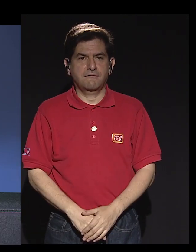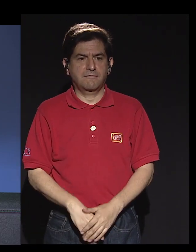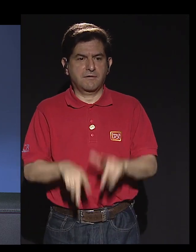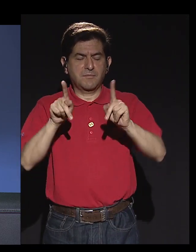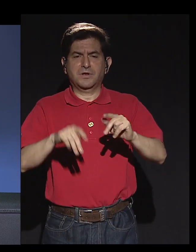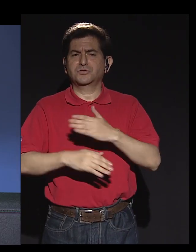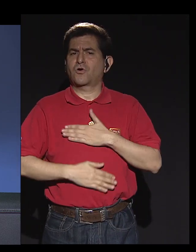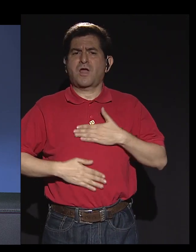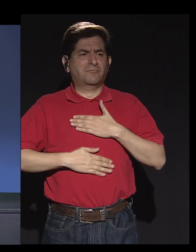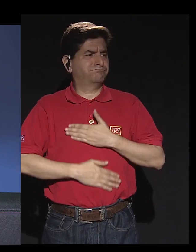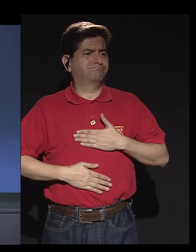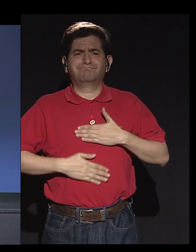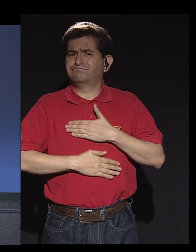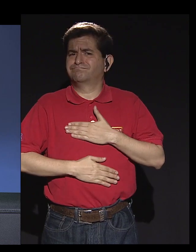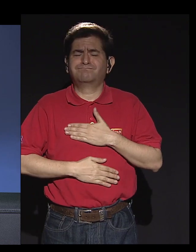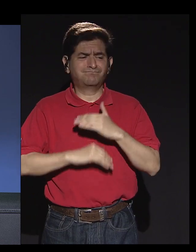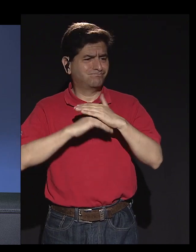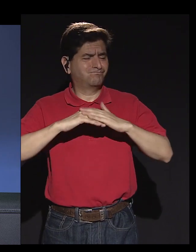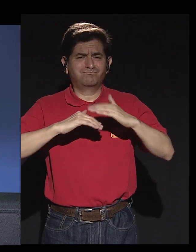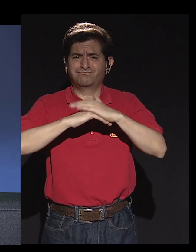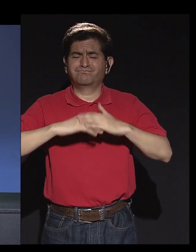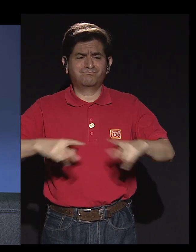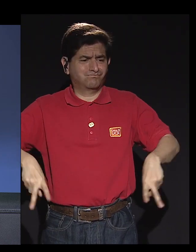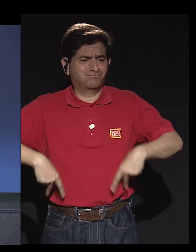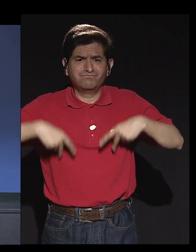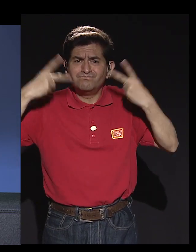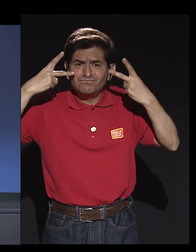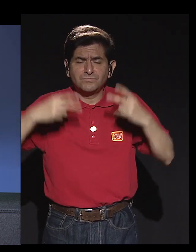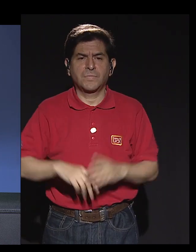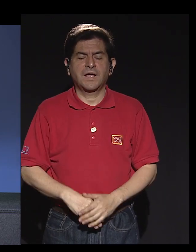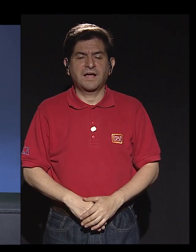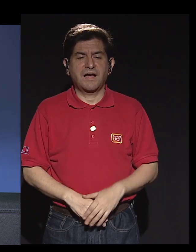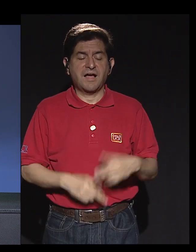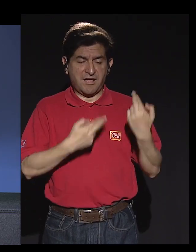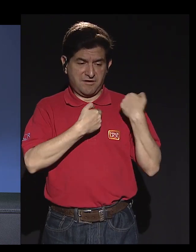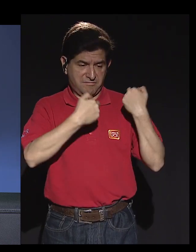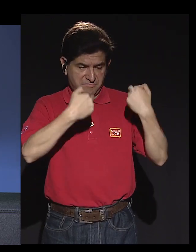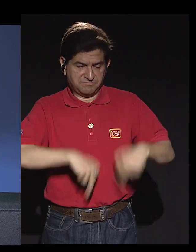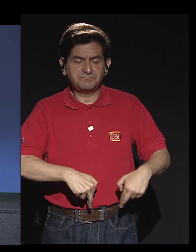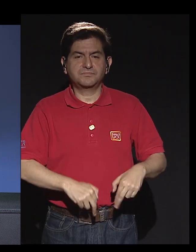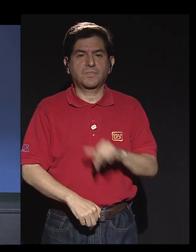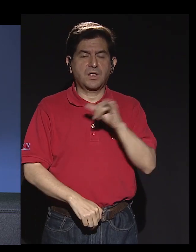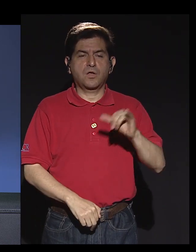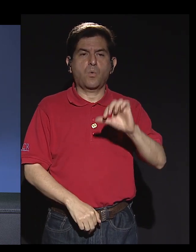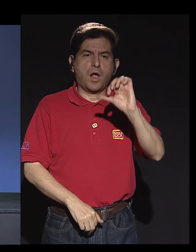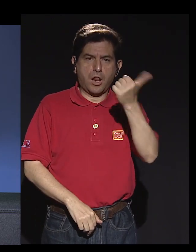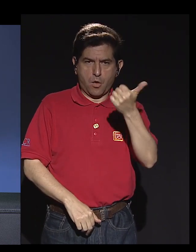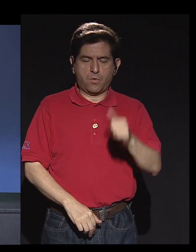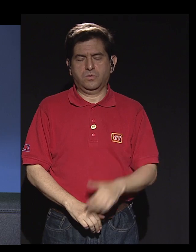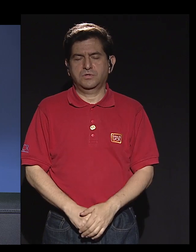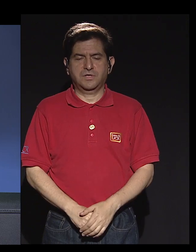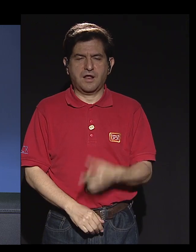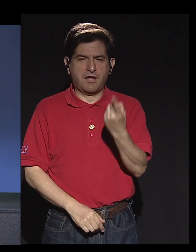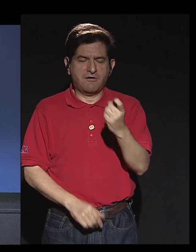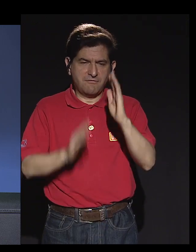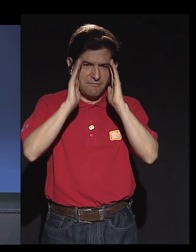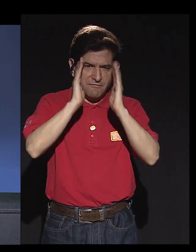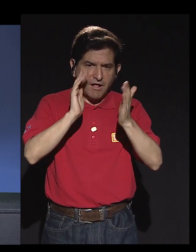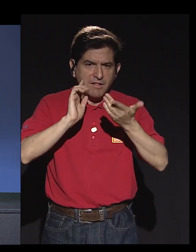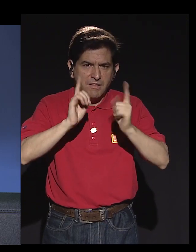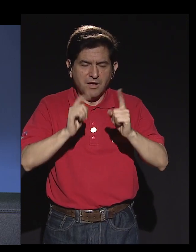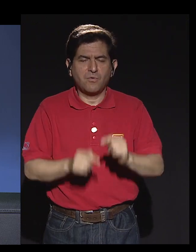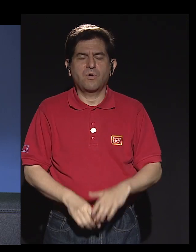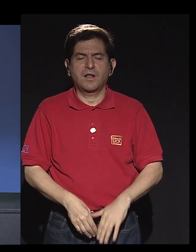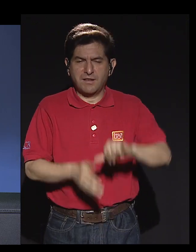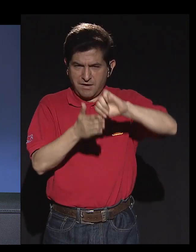caídas, que no pueda disfrutar con comodidad su vida, es una de las negligencias. También hay otra negligencia